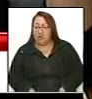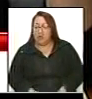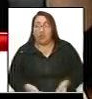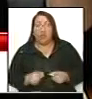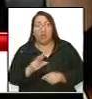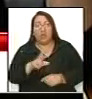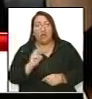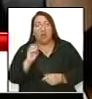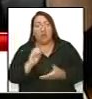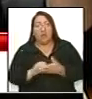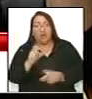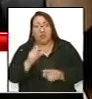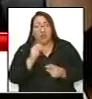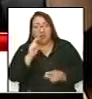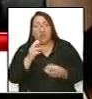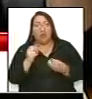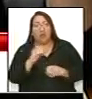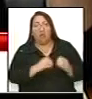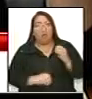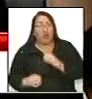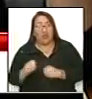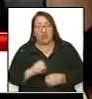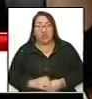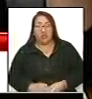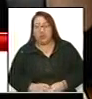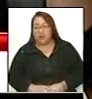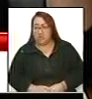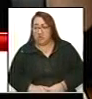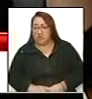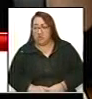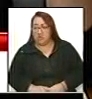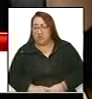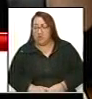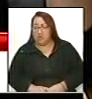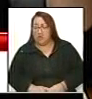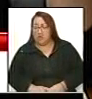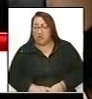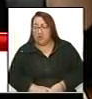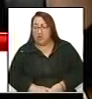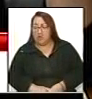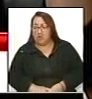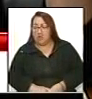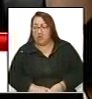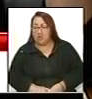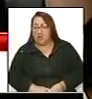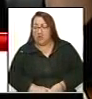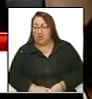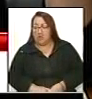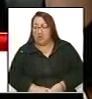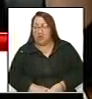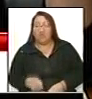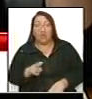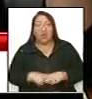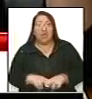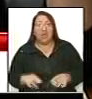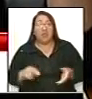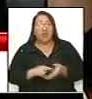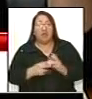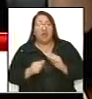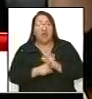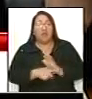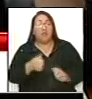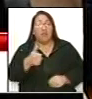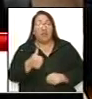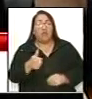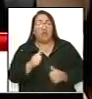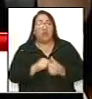¿no?, ven cómo se autoorganizan. Y aquí, a diferencia de otros países como en la Argentina, que hay un monopolio legal que dice con una ley propia, que